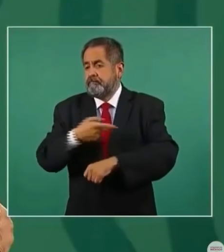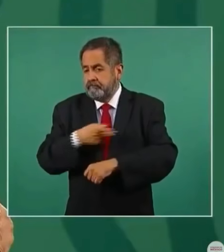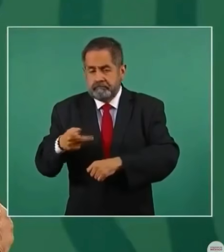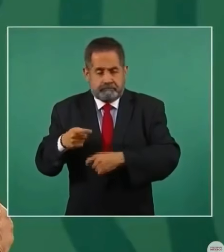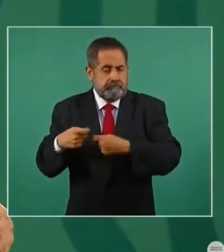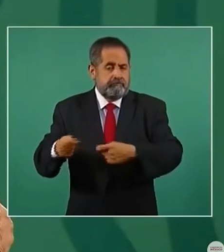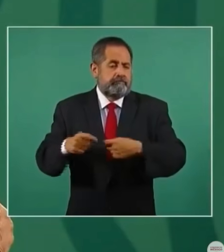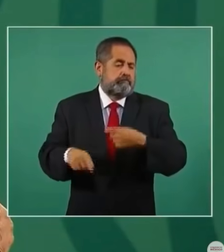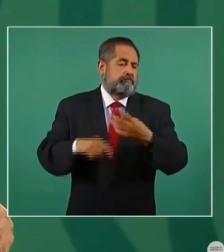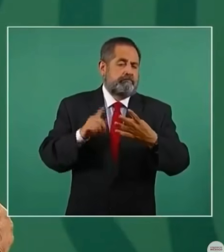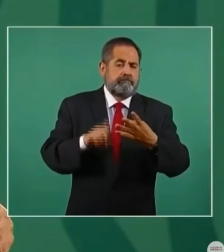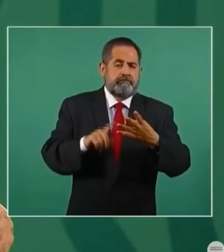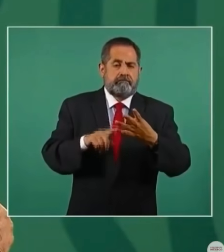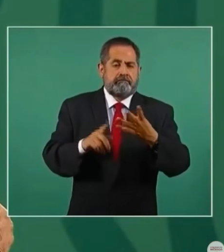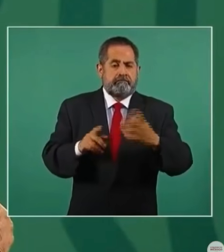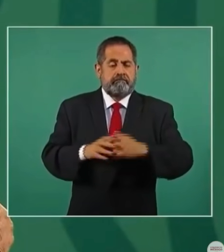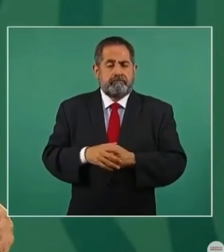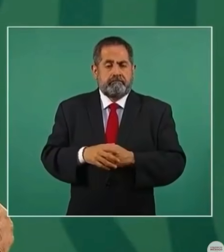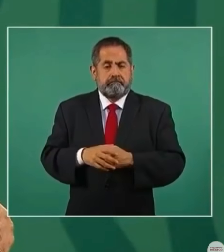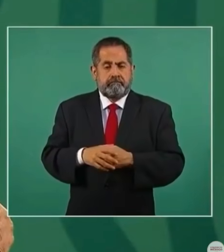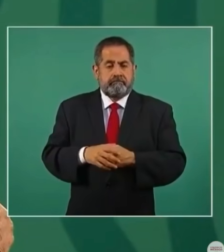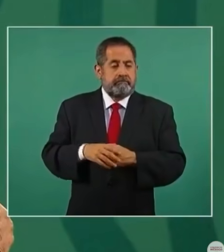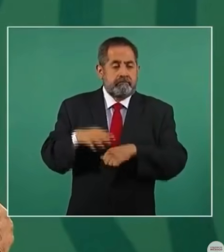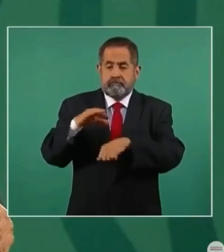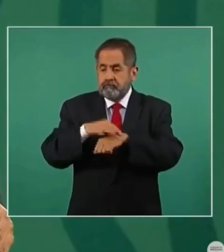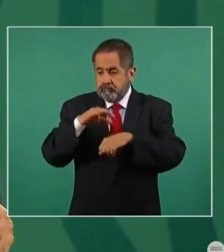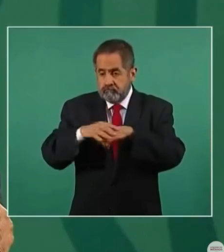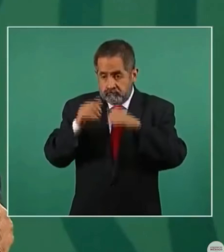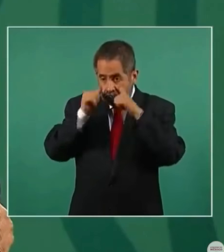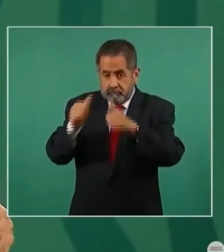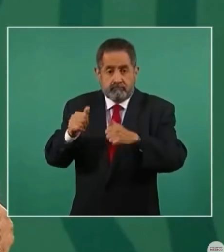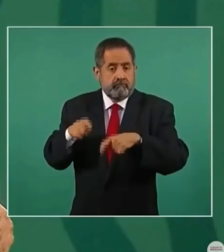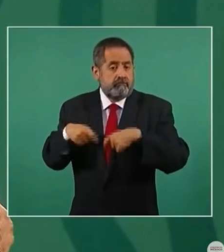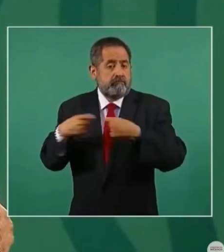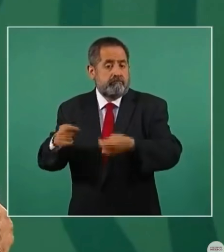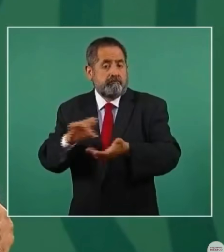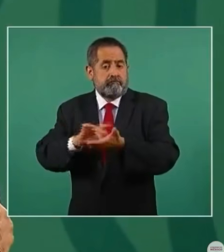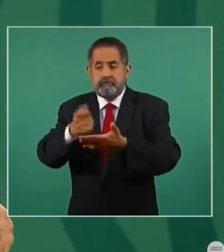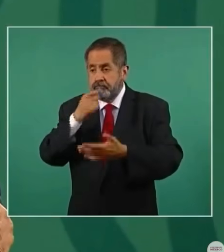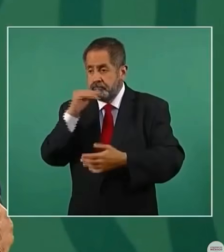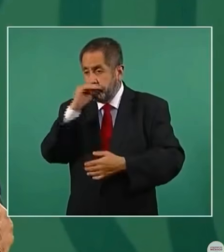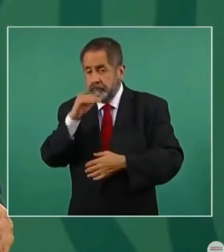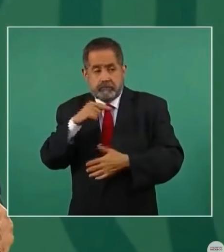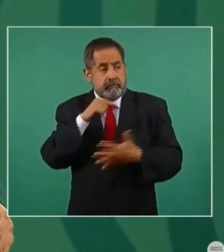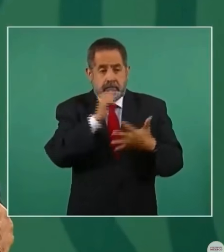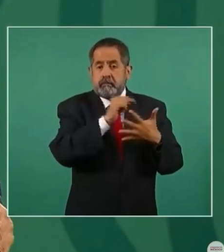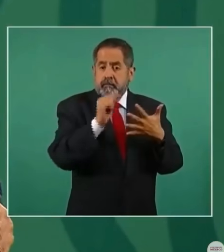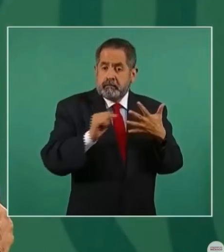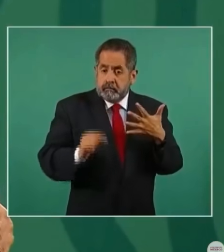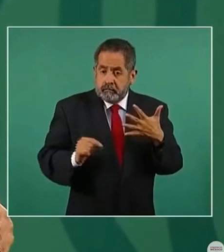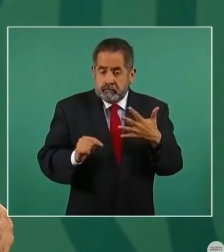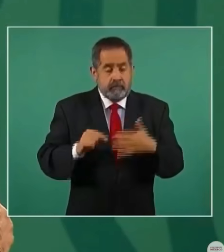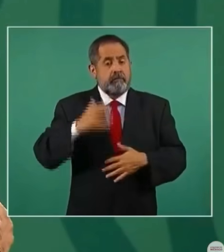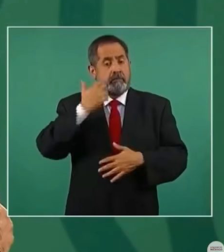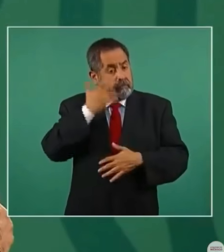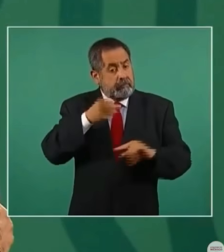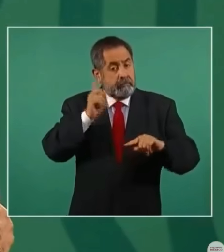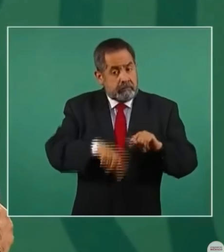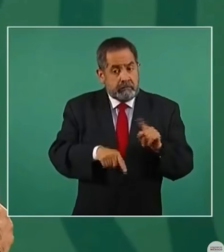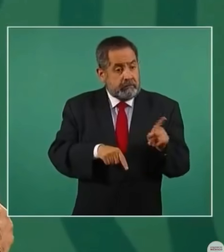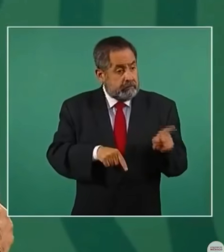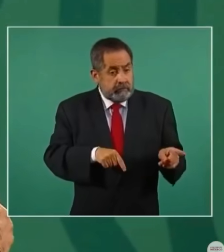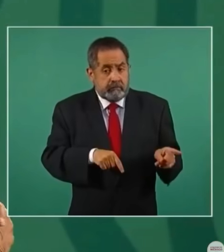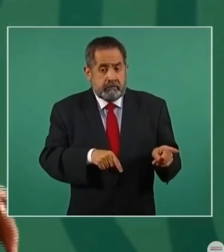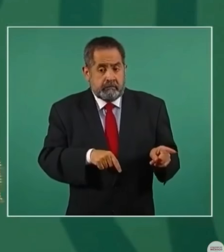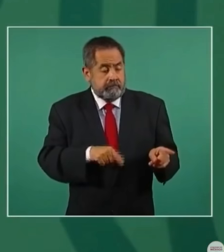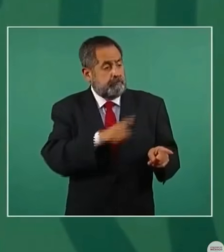y la atención médica y los medicamentos gratuitos. Eso era